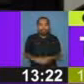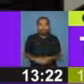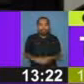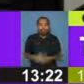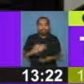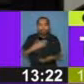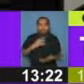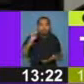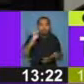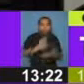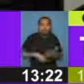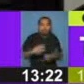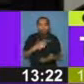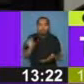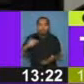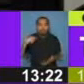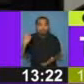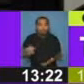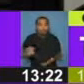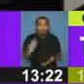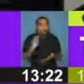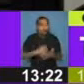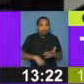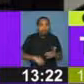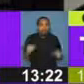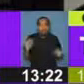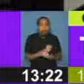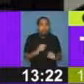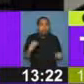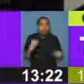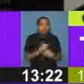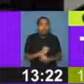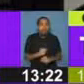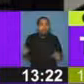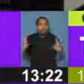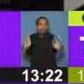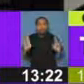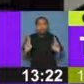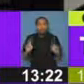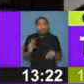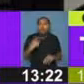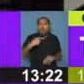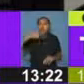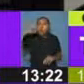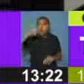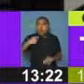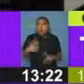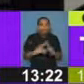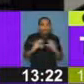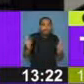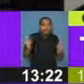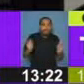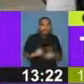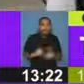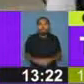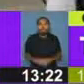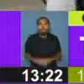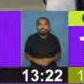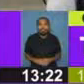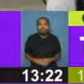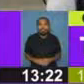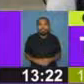viene y yo creo que vamos a tener una primera etapa de 4 meses pero el año que viene todas las escuelas van a tener por lo menos 100